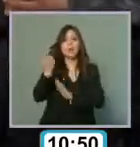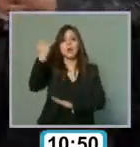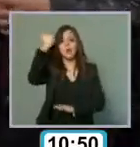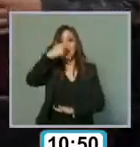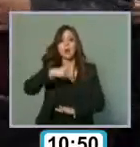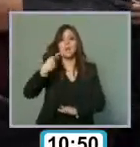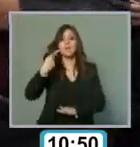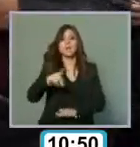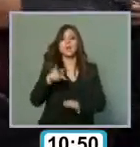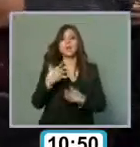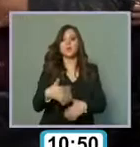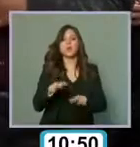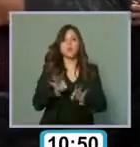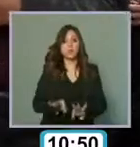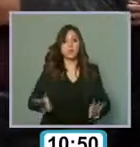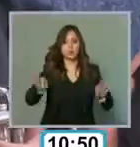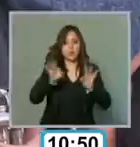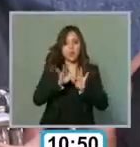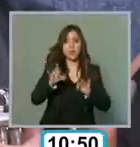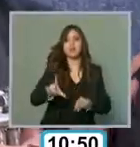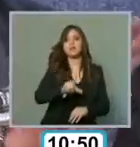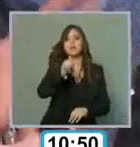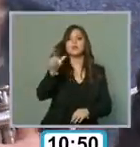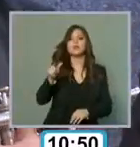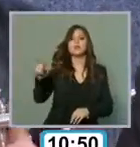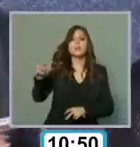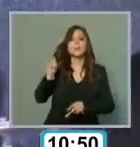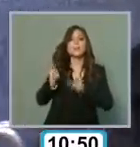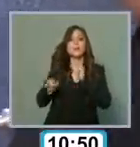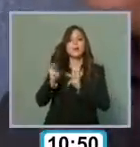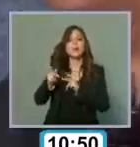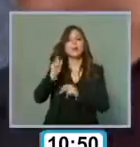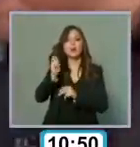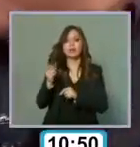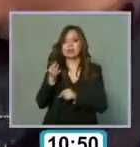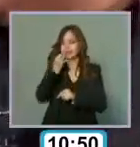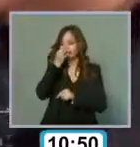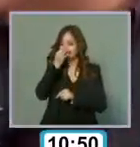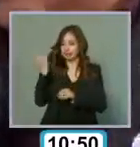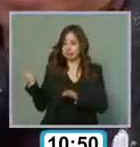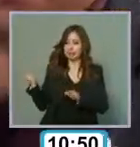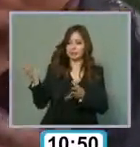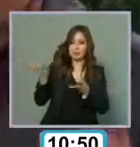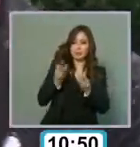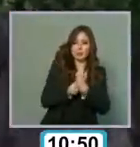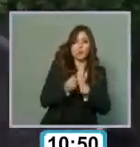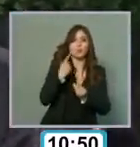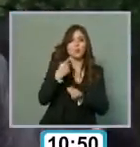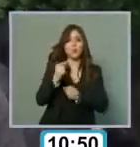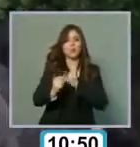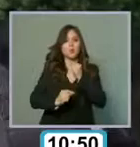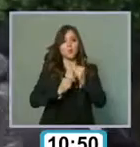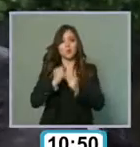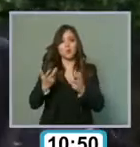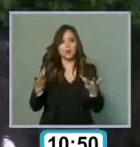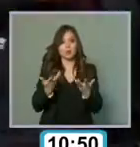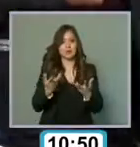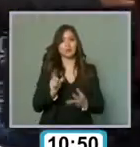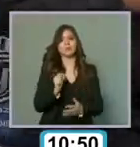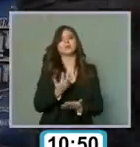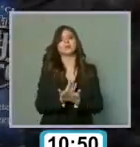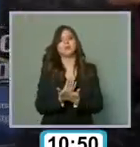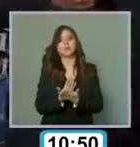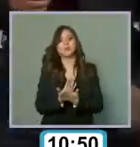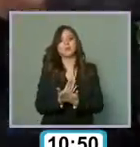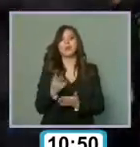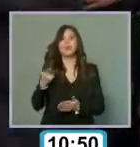buenos. Gracias a Dios, sí. Y ahorita platicamos contigo porque tienes poco que te integraste, pero lo has Así hecho es. muy bien. Sí, no, contento de... Ahorita, espérate, ahorita tranquilo, pues. sí,